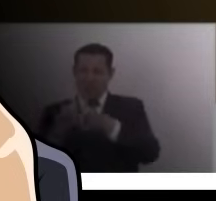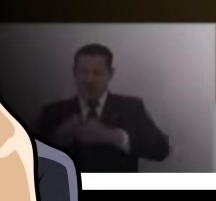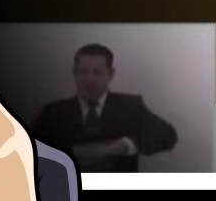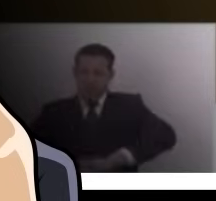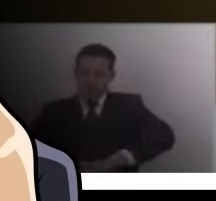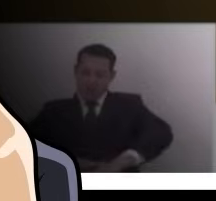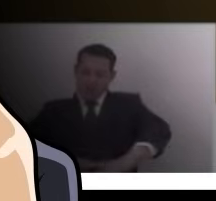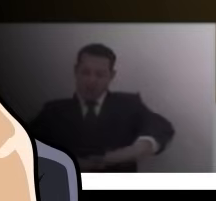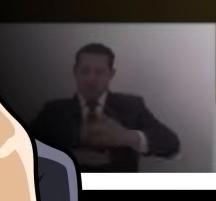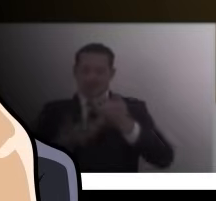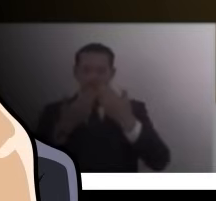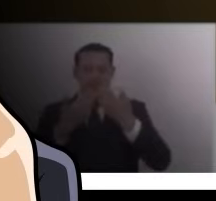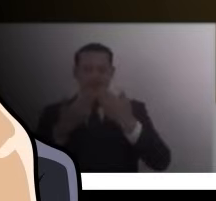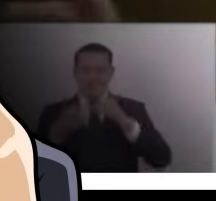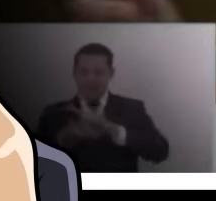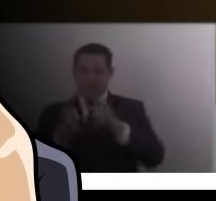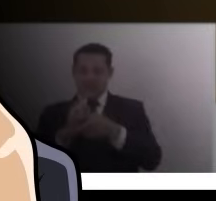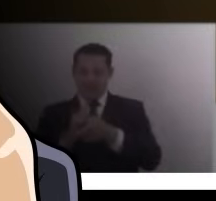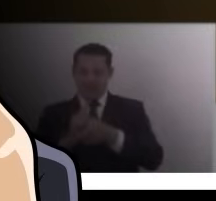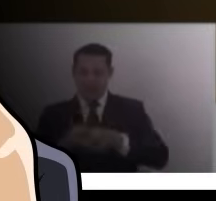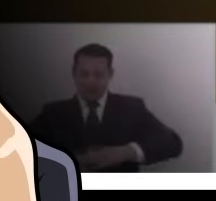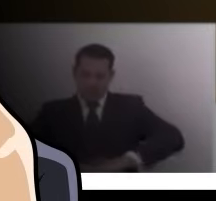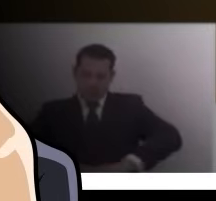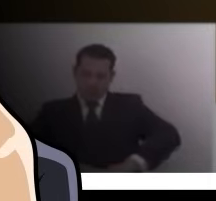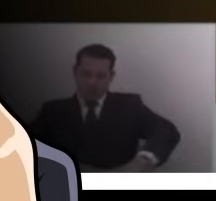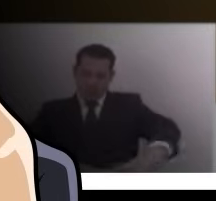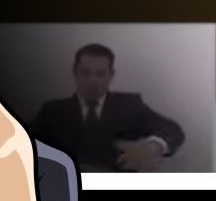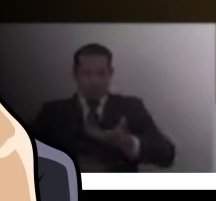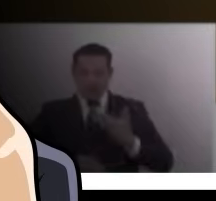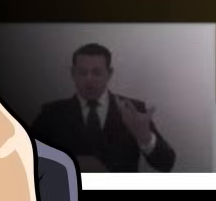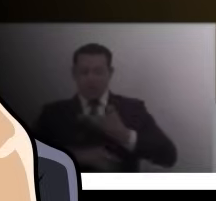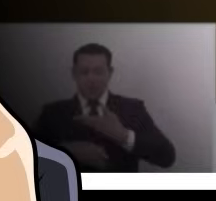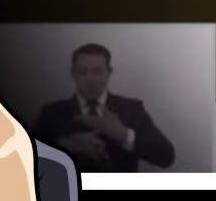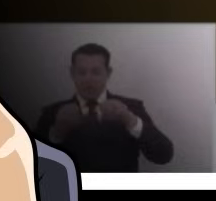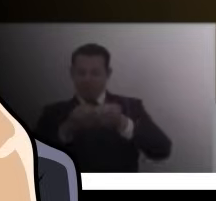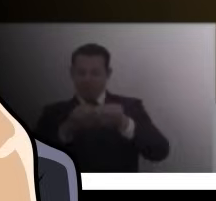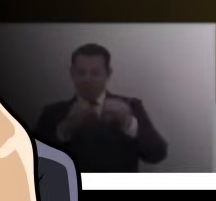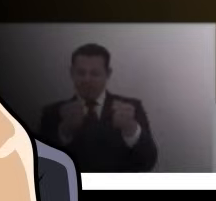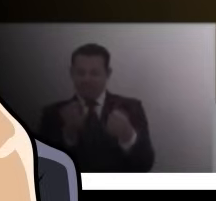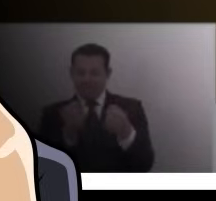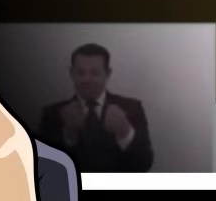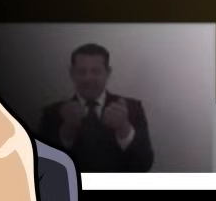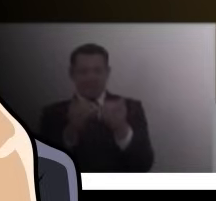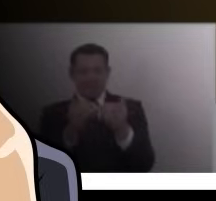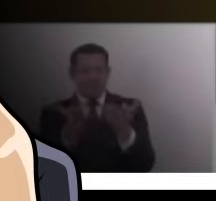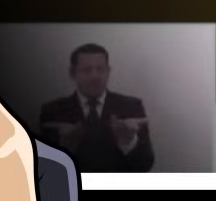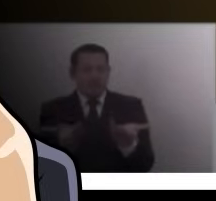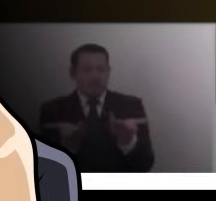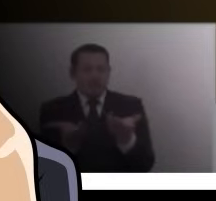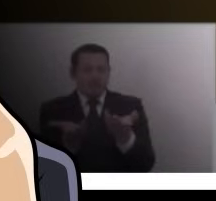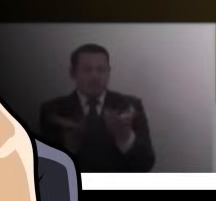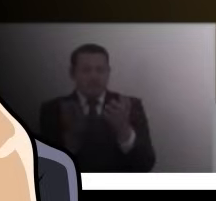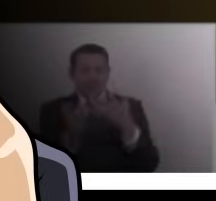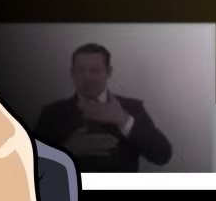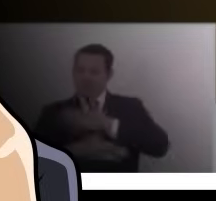la alfombra, como bien lo dijeron, cambiamos el piso, porque todo estaba hecho no solamente